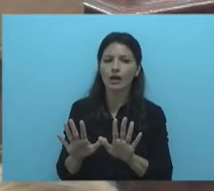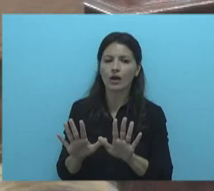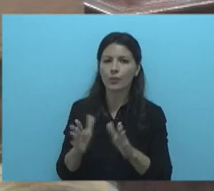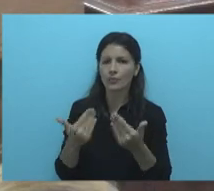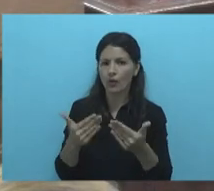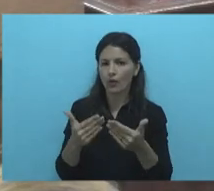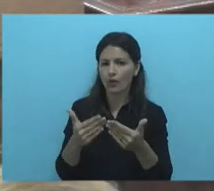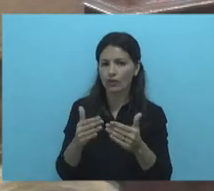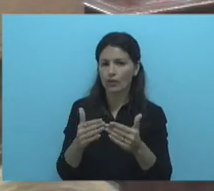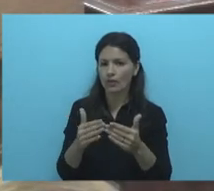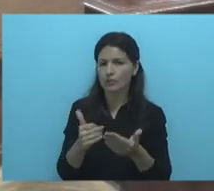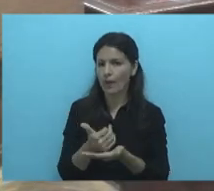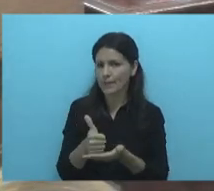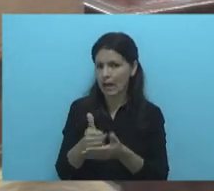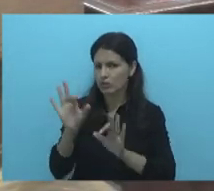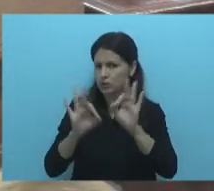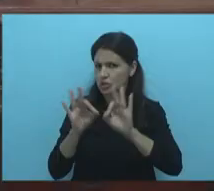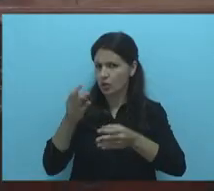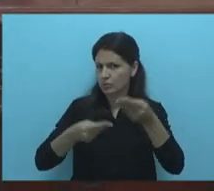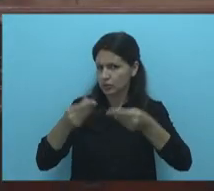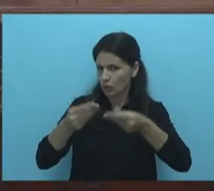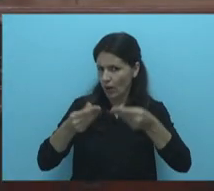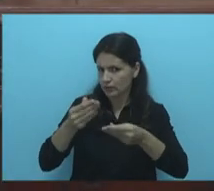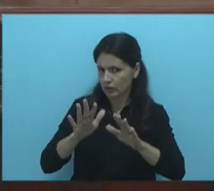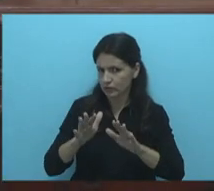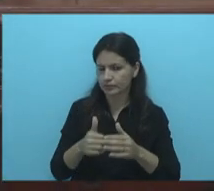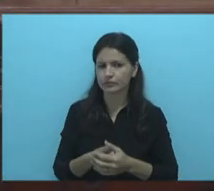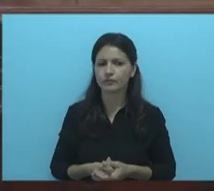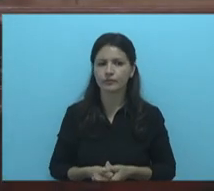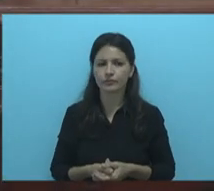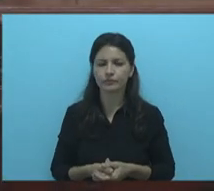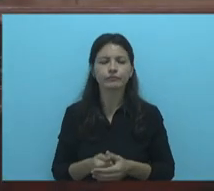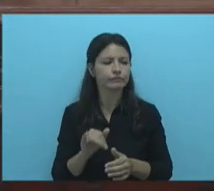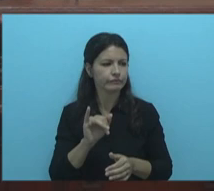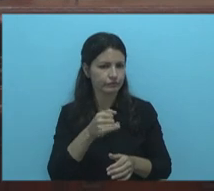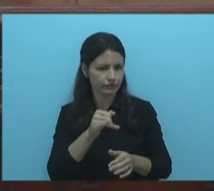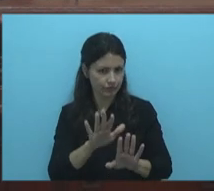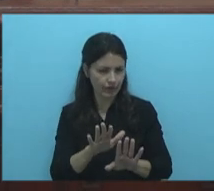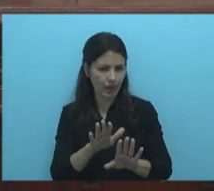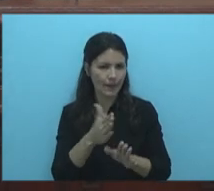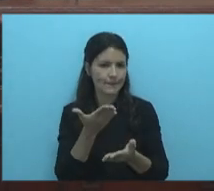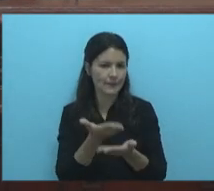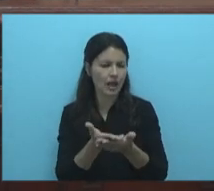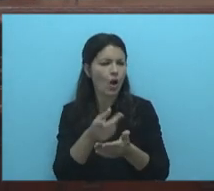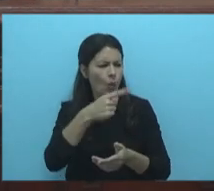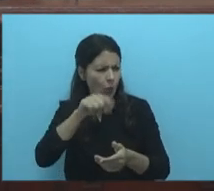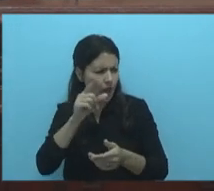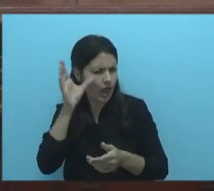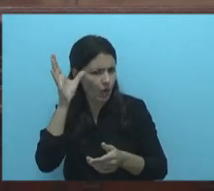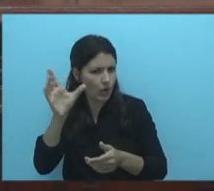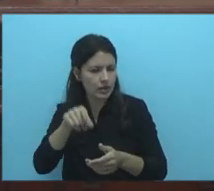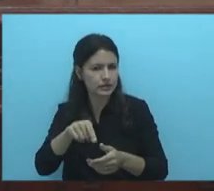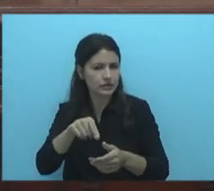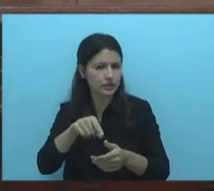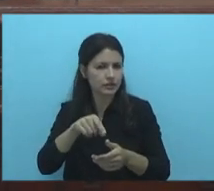igual. Digo, diputado, tiene razón. Digo, yo ahora voy a poner a votación su moción. Les aclaro al Pleno